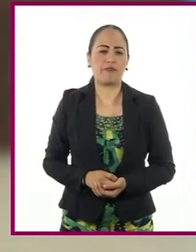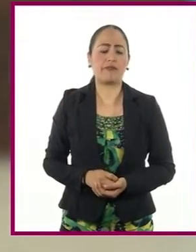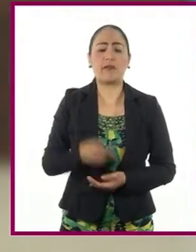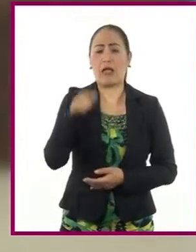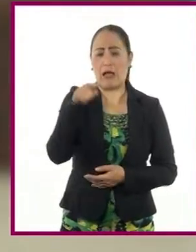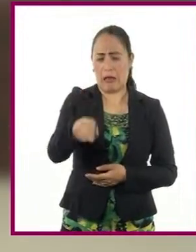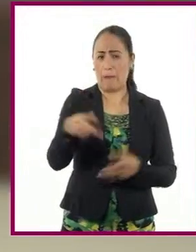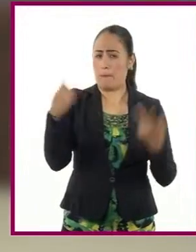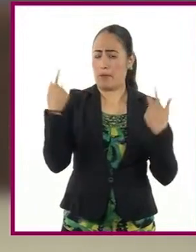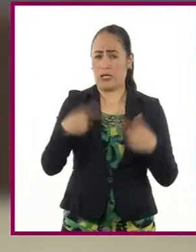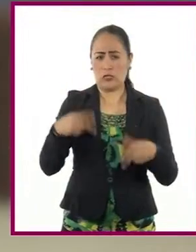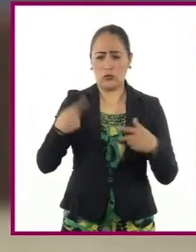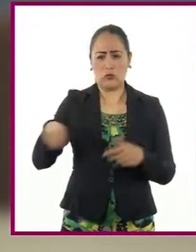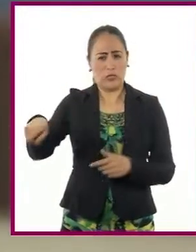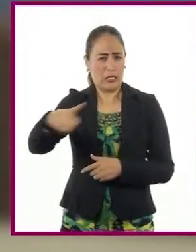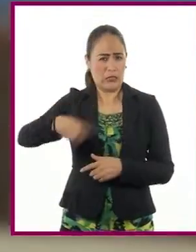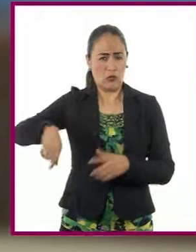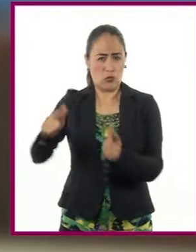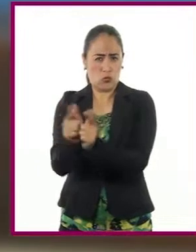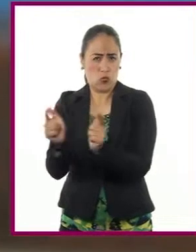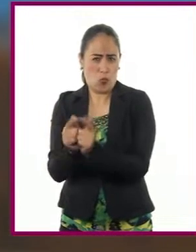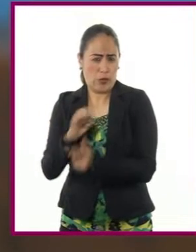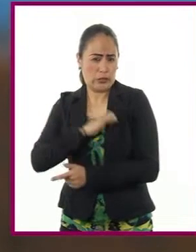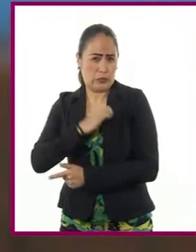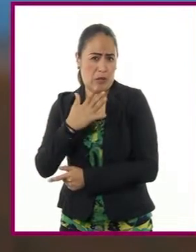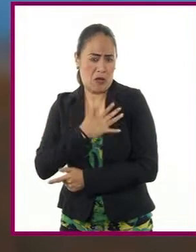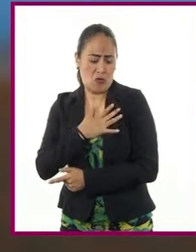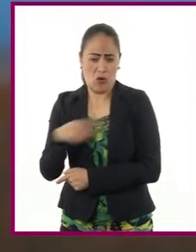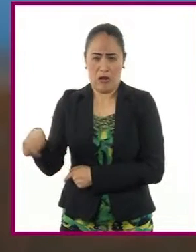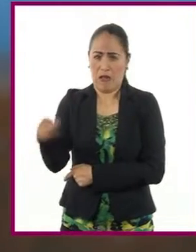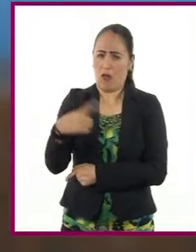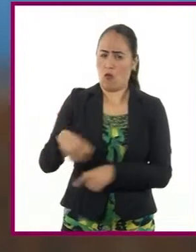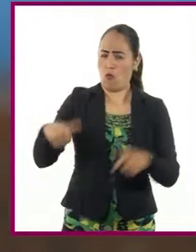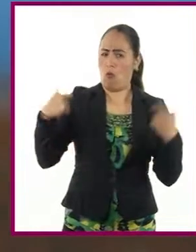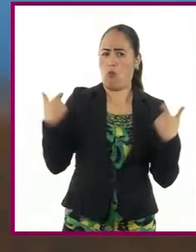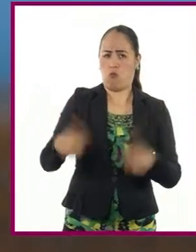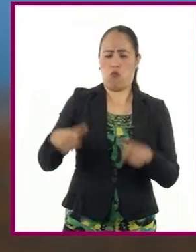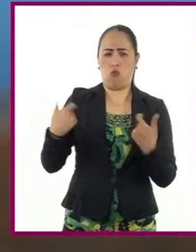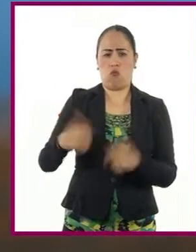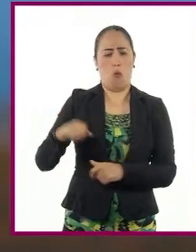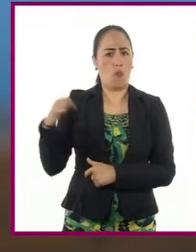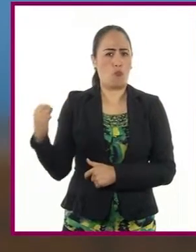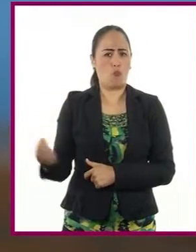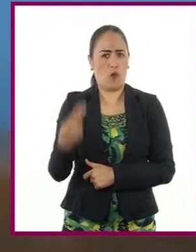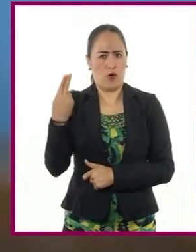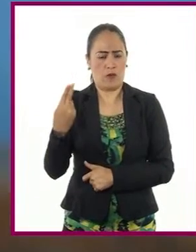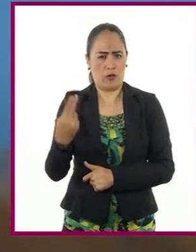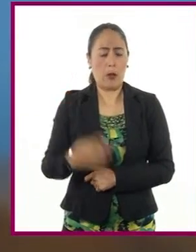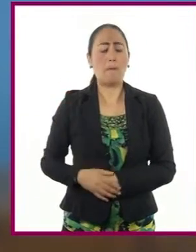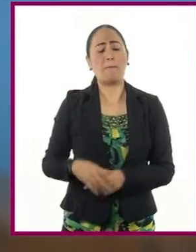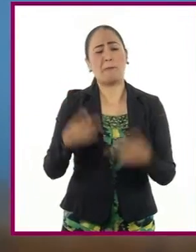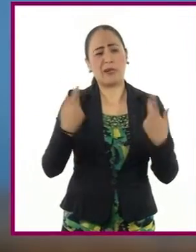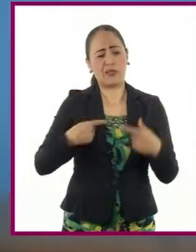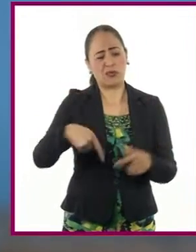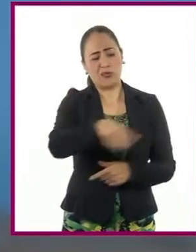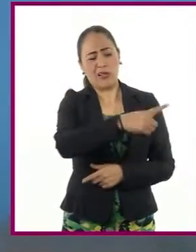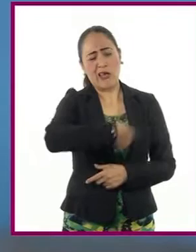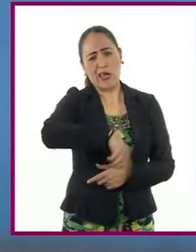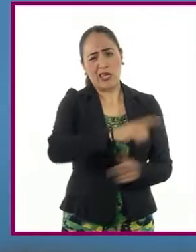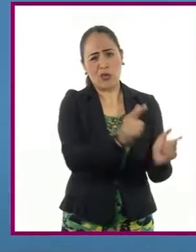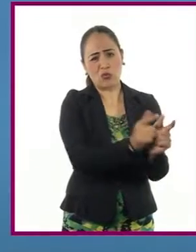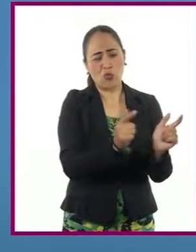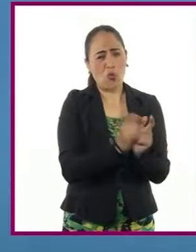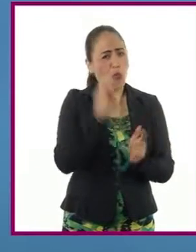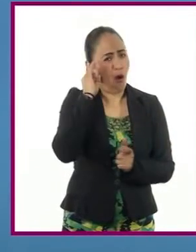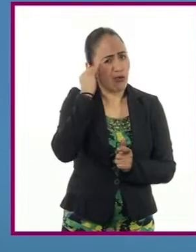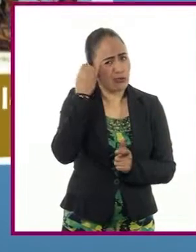de la sociedad novohispana se gozaba de comodidades y privilegios, la mayoría de la población, sobre todo indígena,